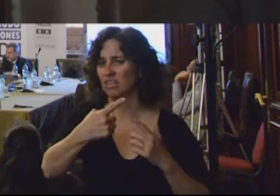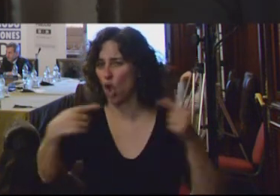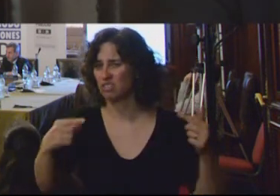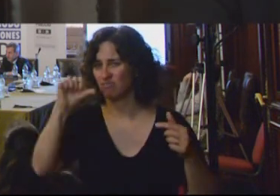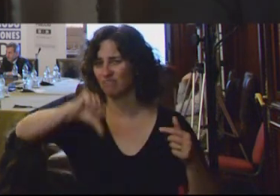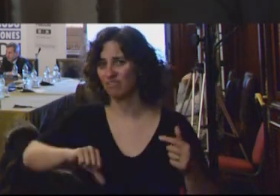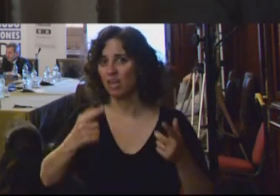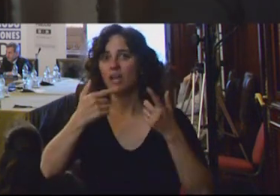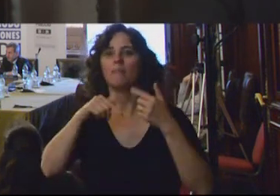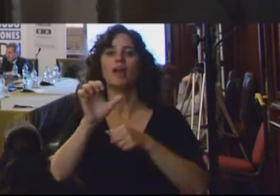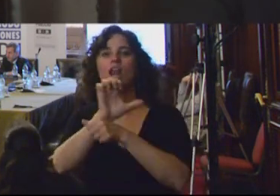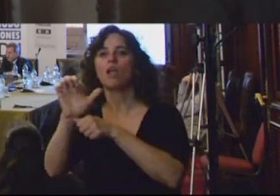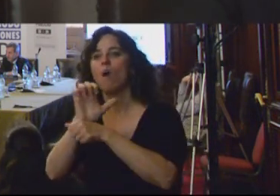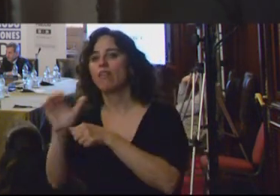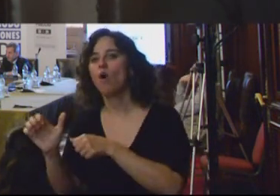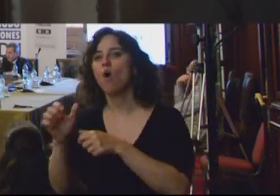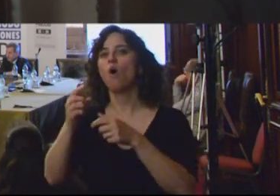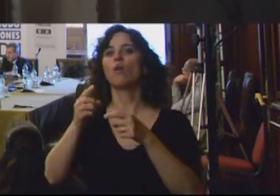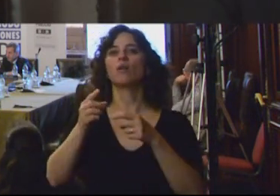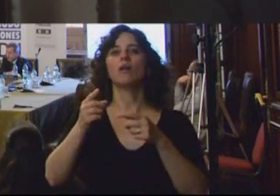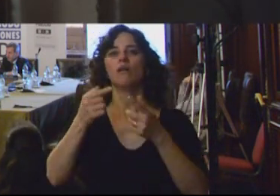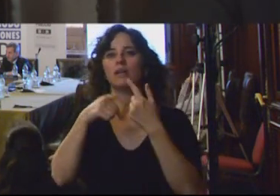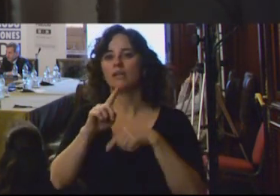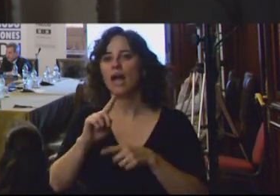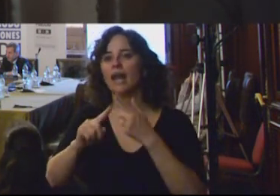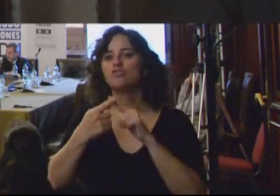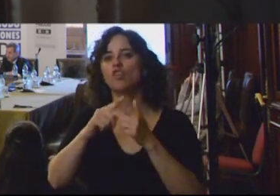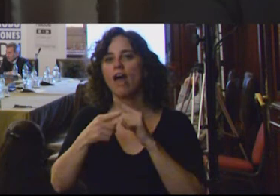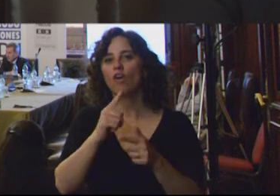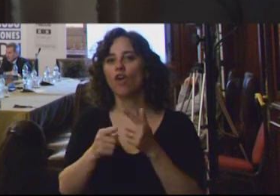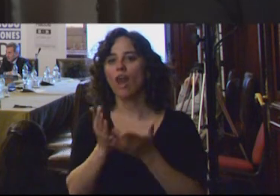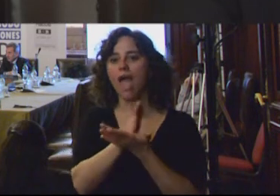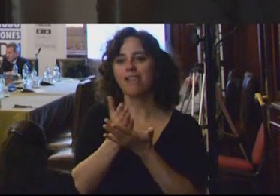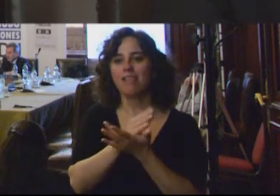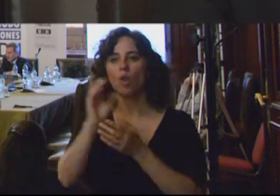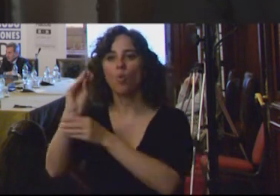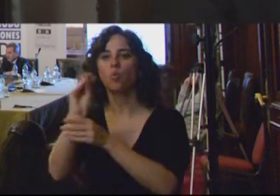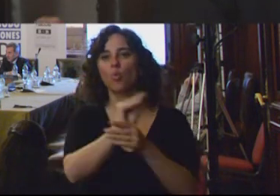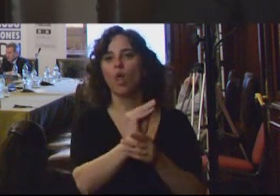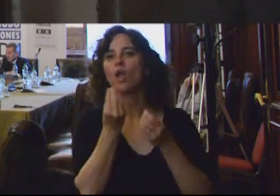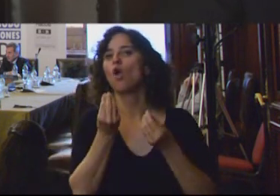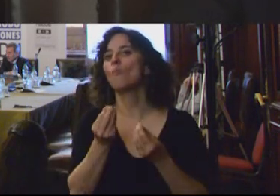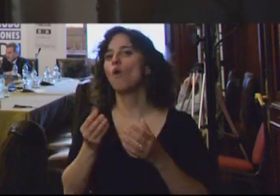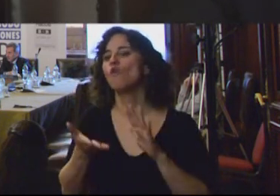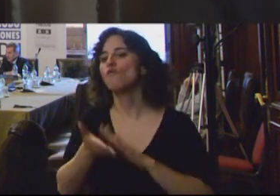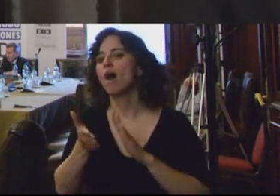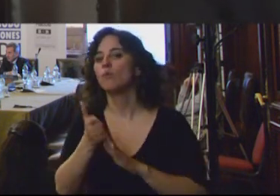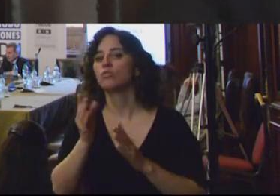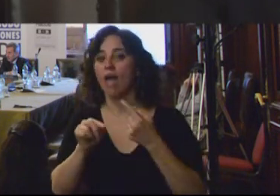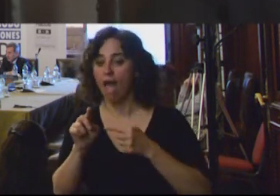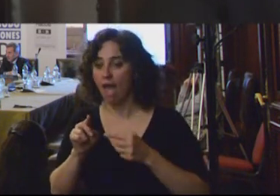Ecuador y en el área andina, el tema intercultural, tiene que ver también con cómo vamos a tratar a